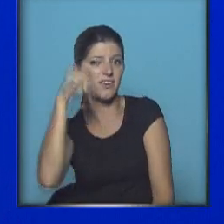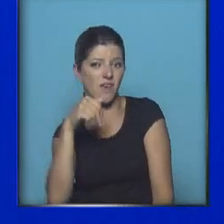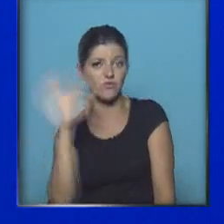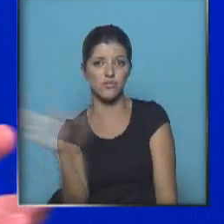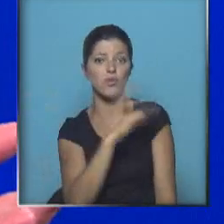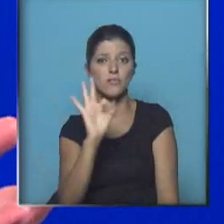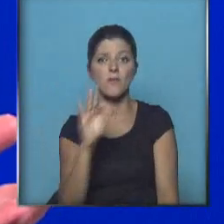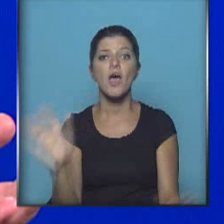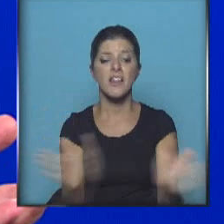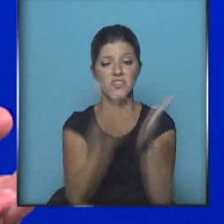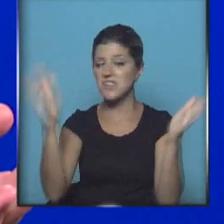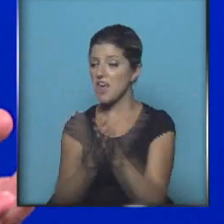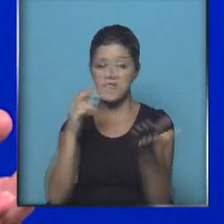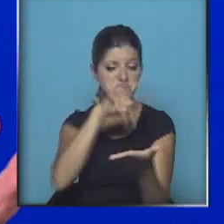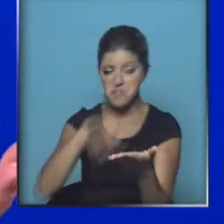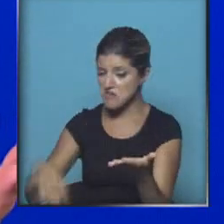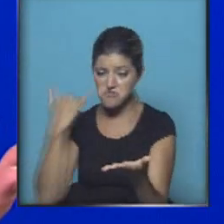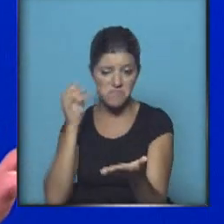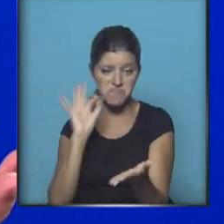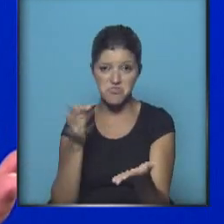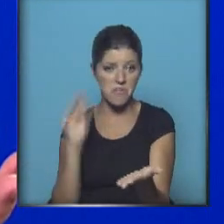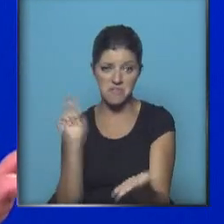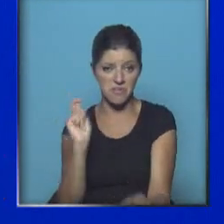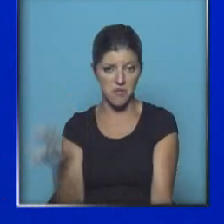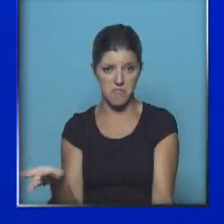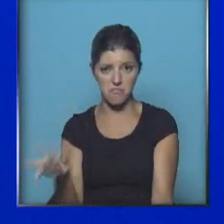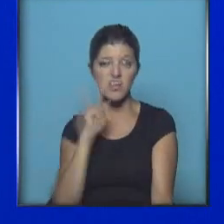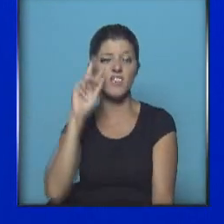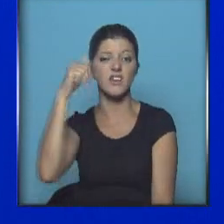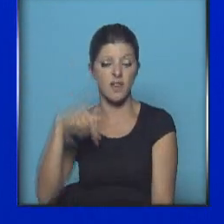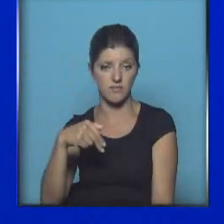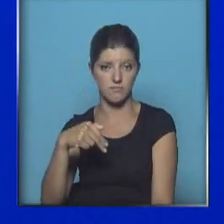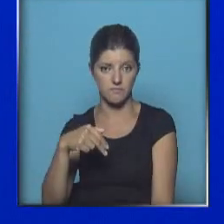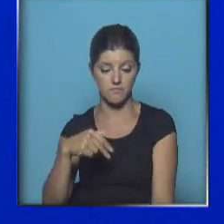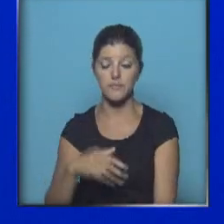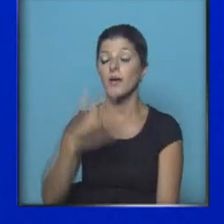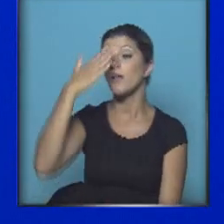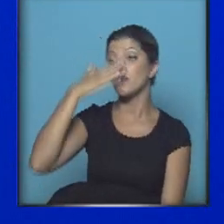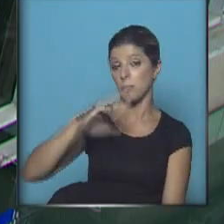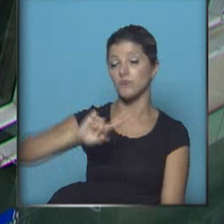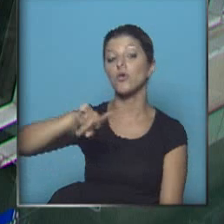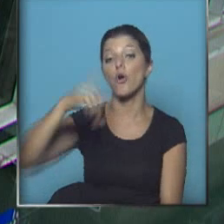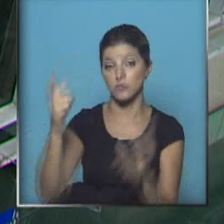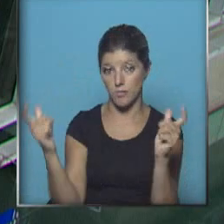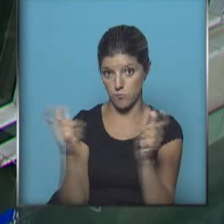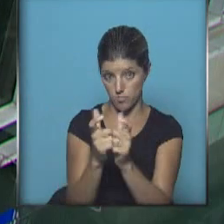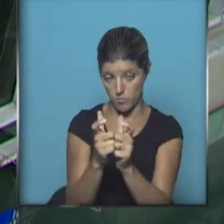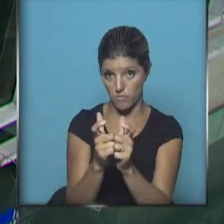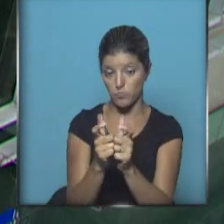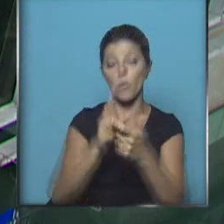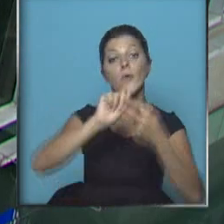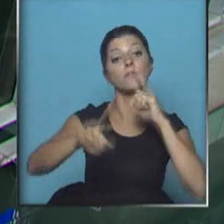los diarios. Lea los diarios y va a ver que todo el mundo, en todo el mundo saben que fue Irán. Y la otra reunión, cuando Timan